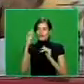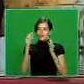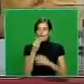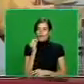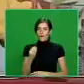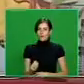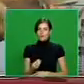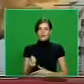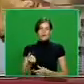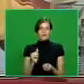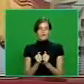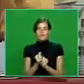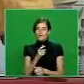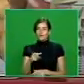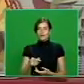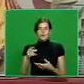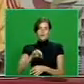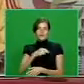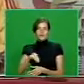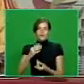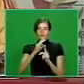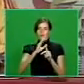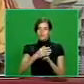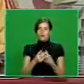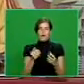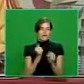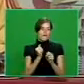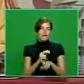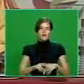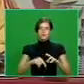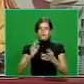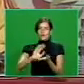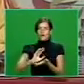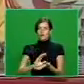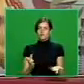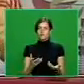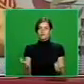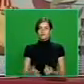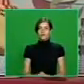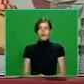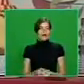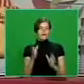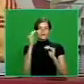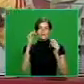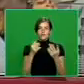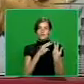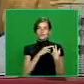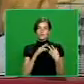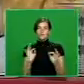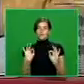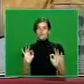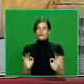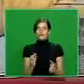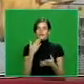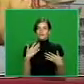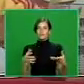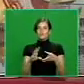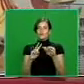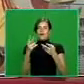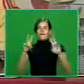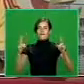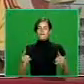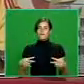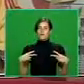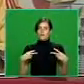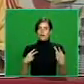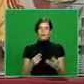juventud el deporte la música la cultura las obras para la ciudad atendiendo tareas especiales con movimiento para la paz y